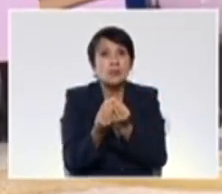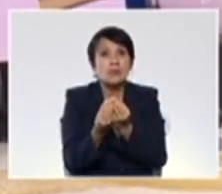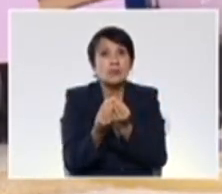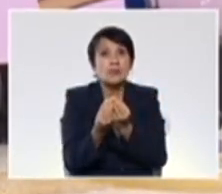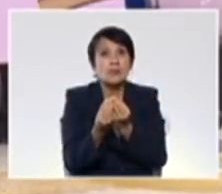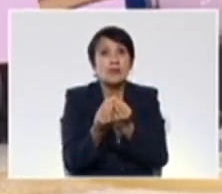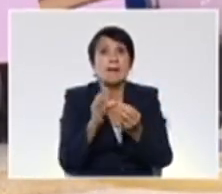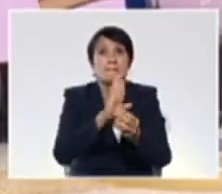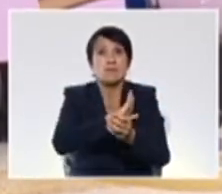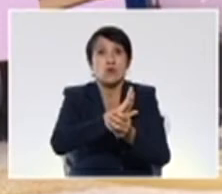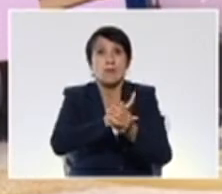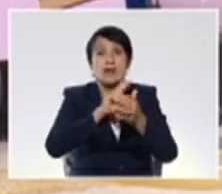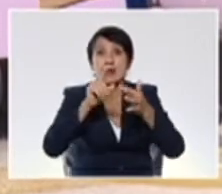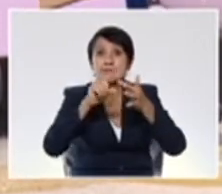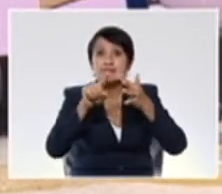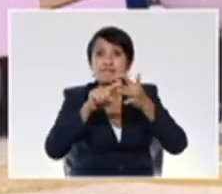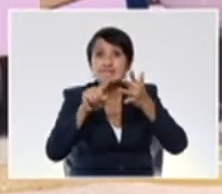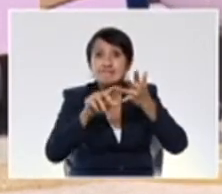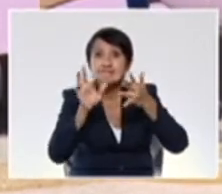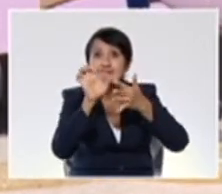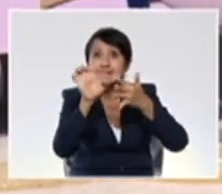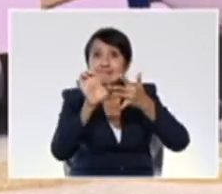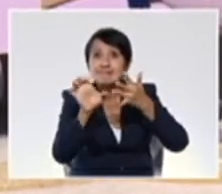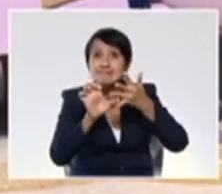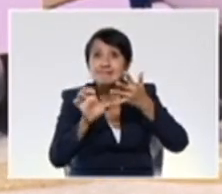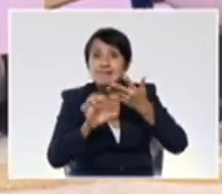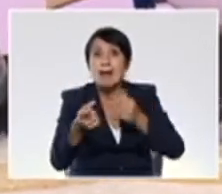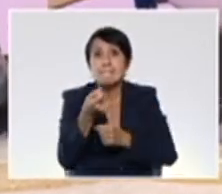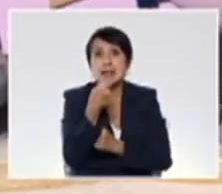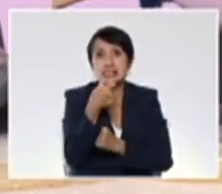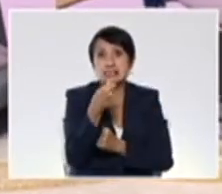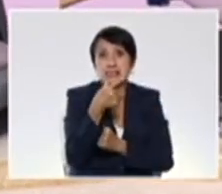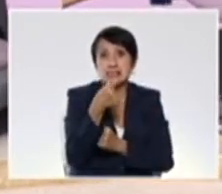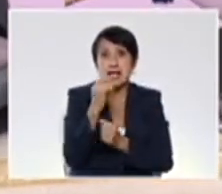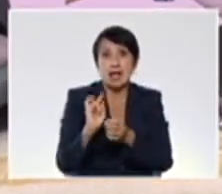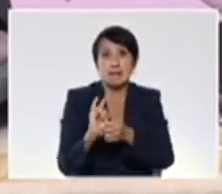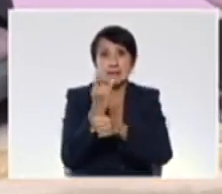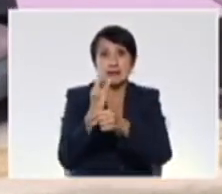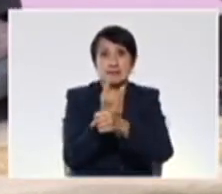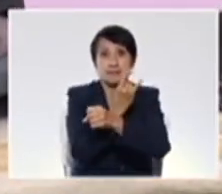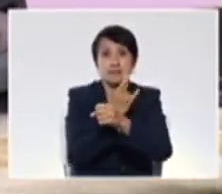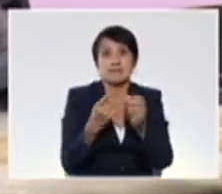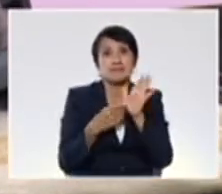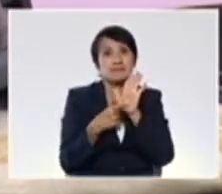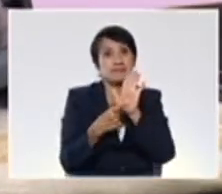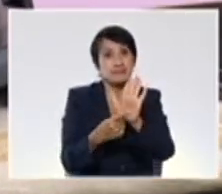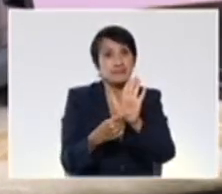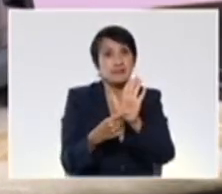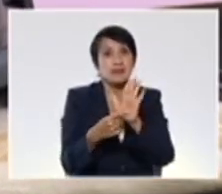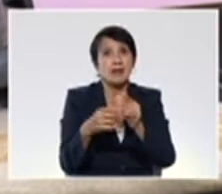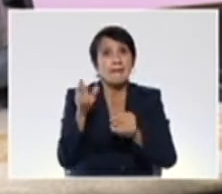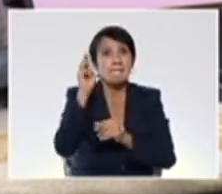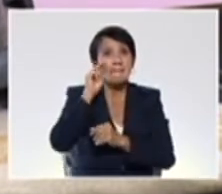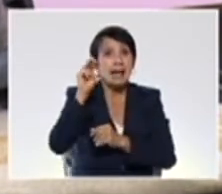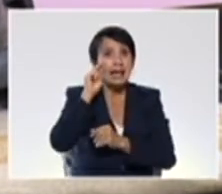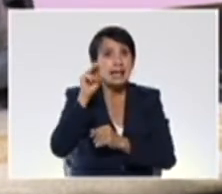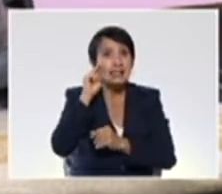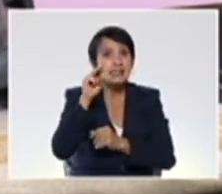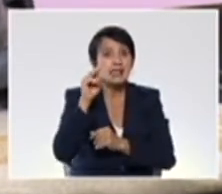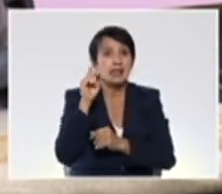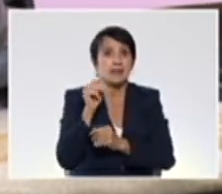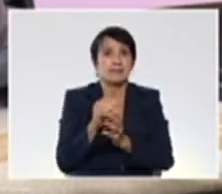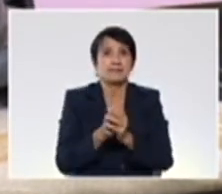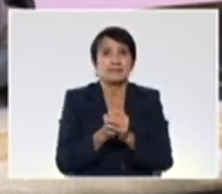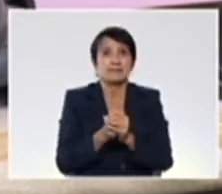las propiedades naturales y medicinales de estas plantas que nos indiquen nuestros maestros y maestras